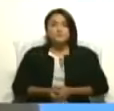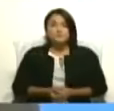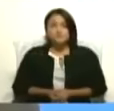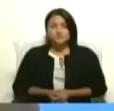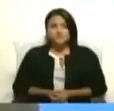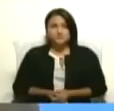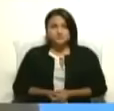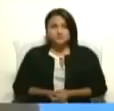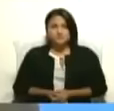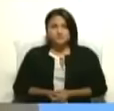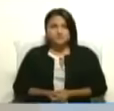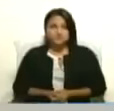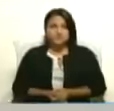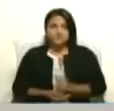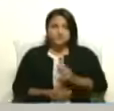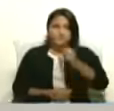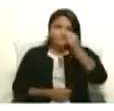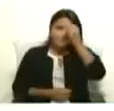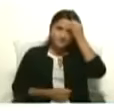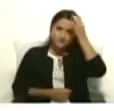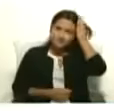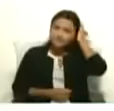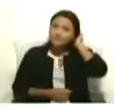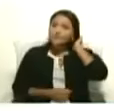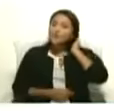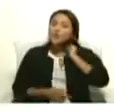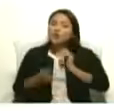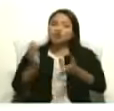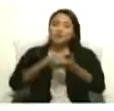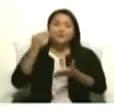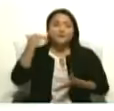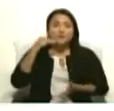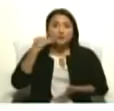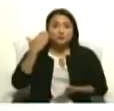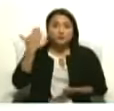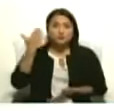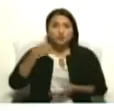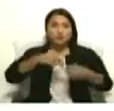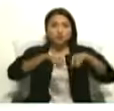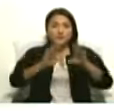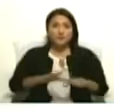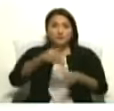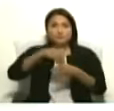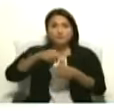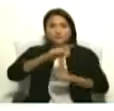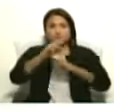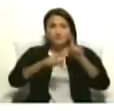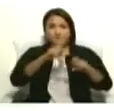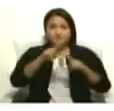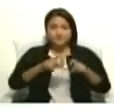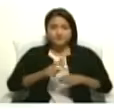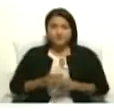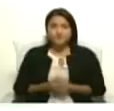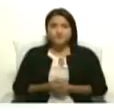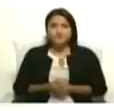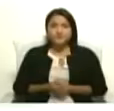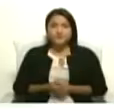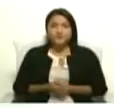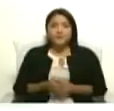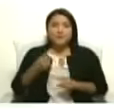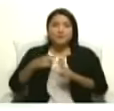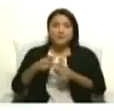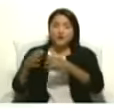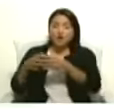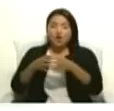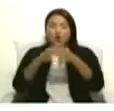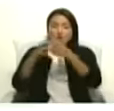diario Las Américas cuando no la Machado debe suspenderse referéndum sobre esquivo y enviar al mejor equipo a